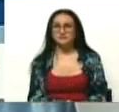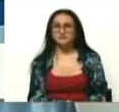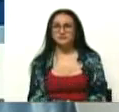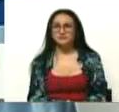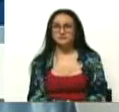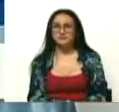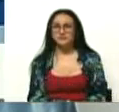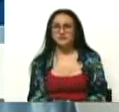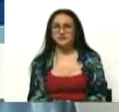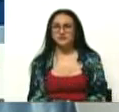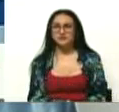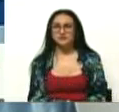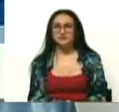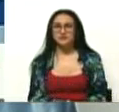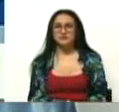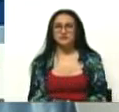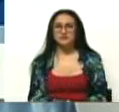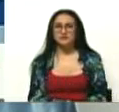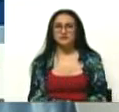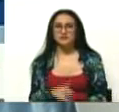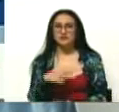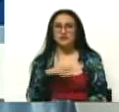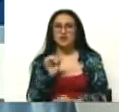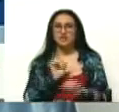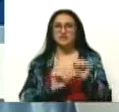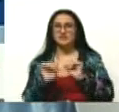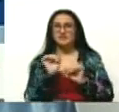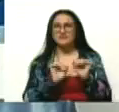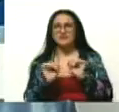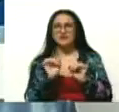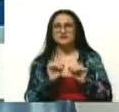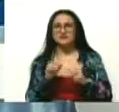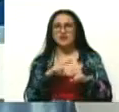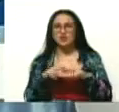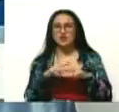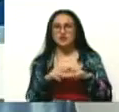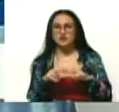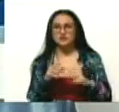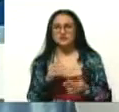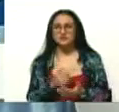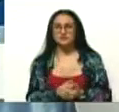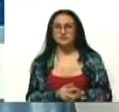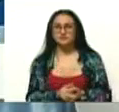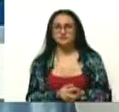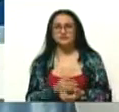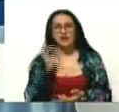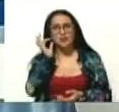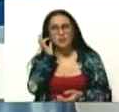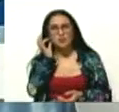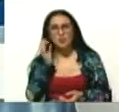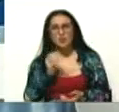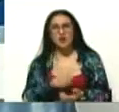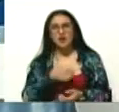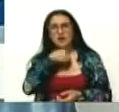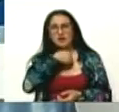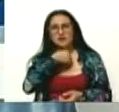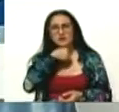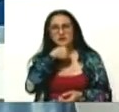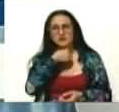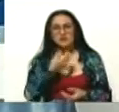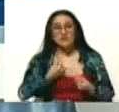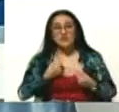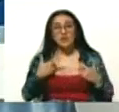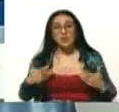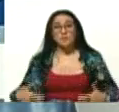nosotros estamos en la onda de la defensa del ambiente, de los niños, de las niñas, de la mujer, de los ancianos, de la vida